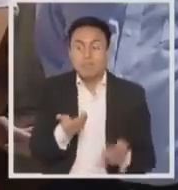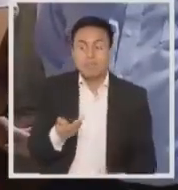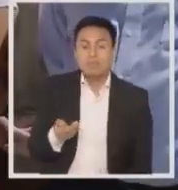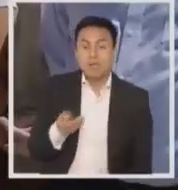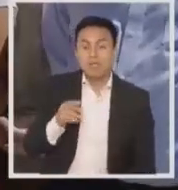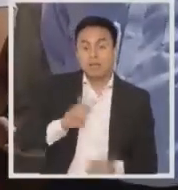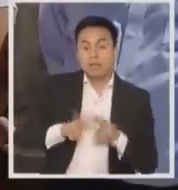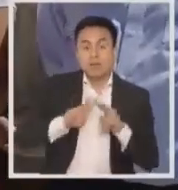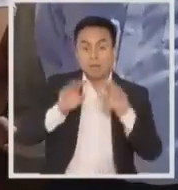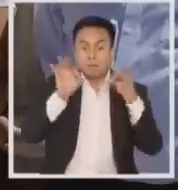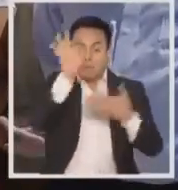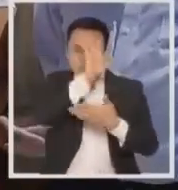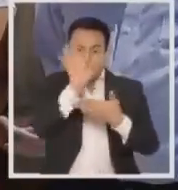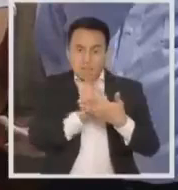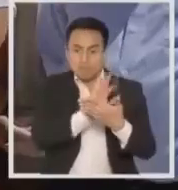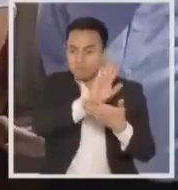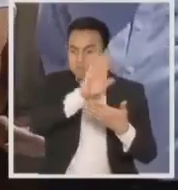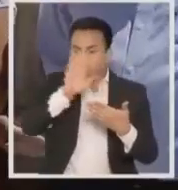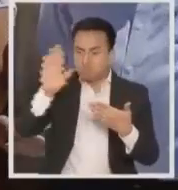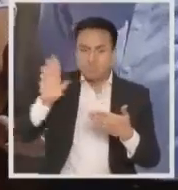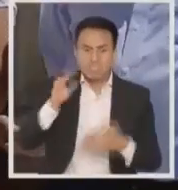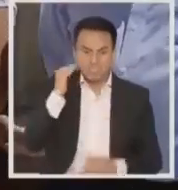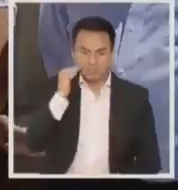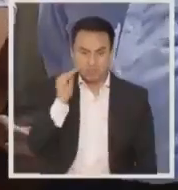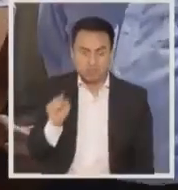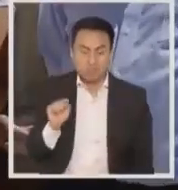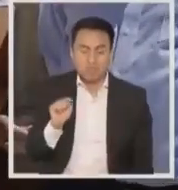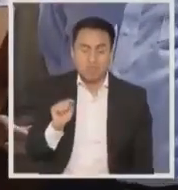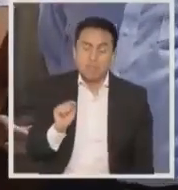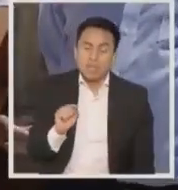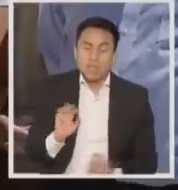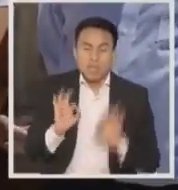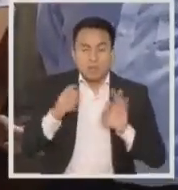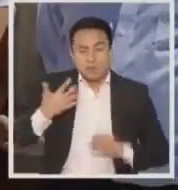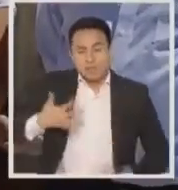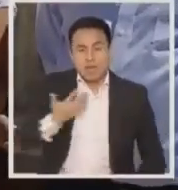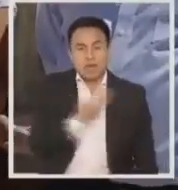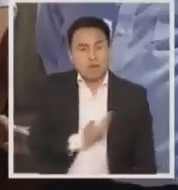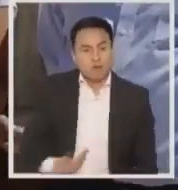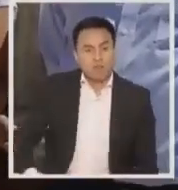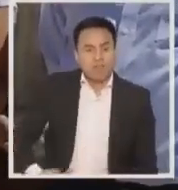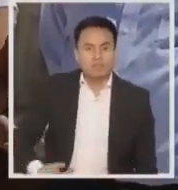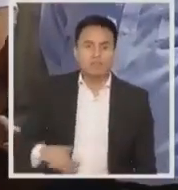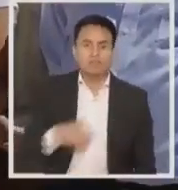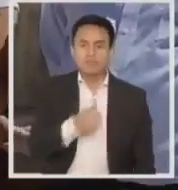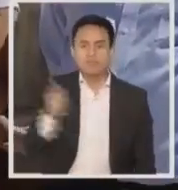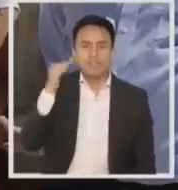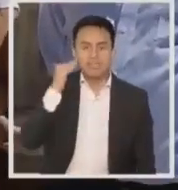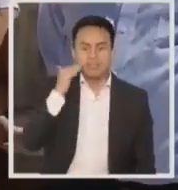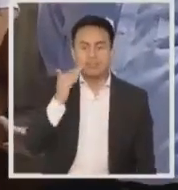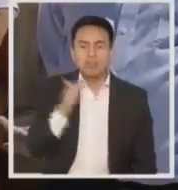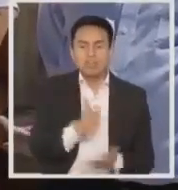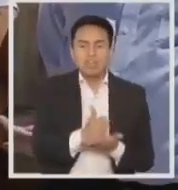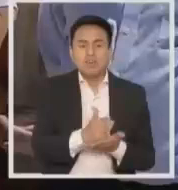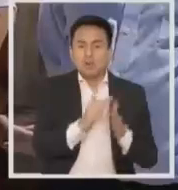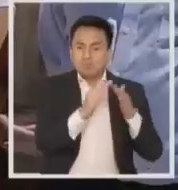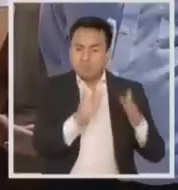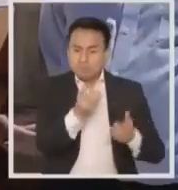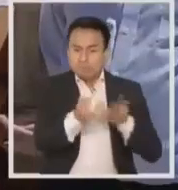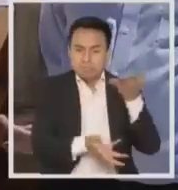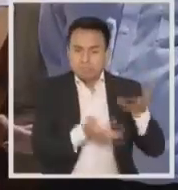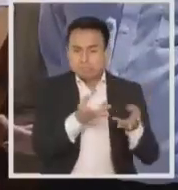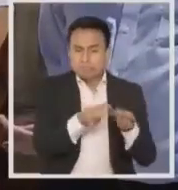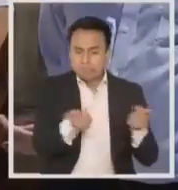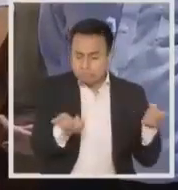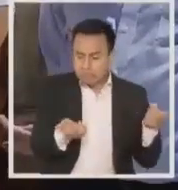Habían pintado carteles. La prioridad de nuestro gobierno tiene que ser que todos los niños que perdieron su escuela